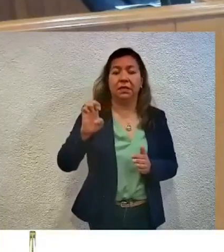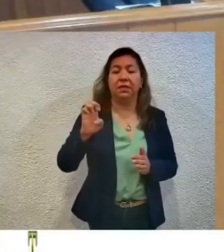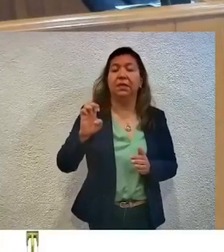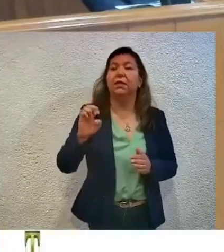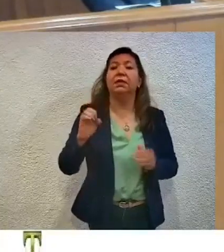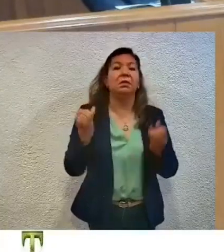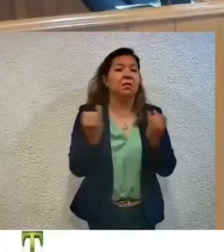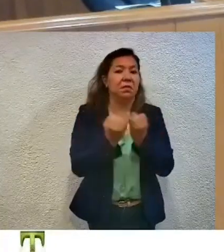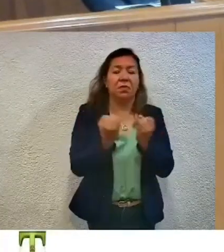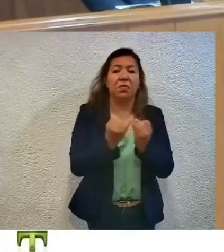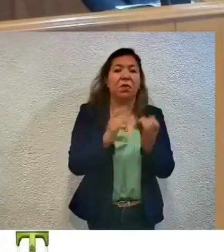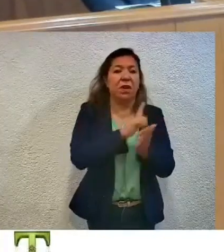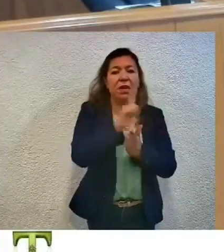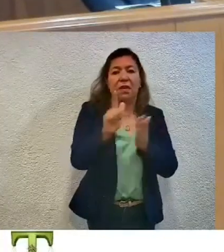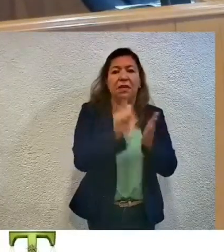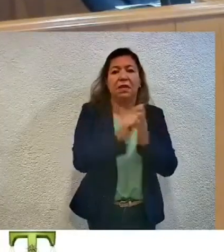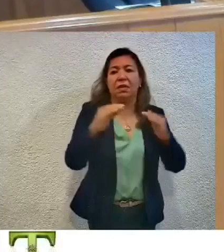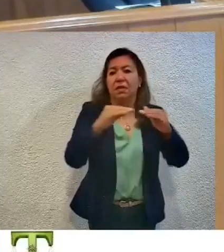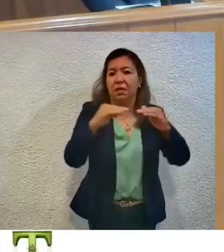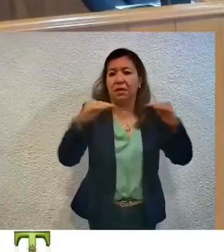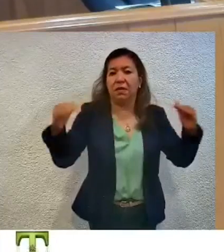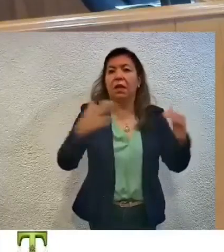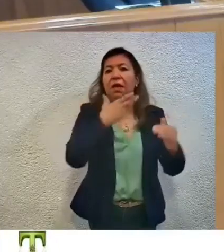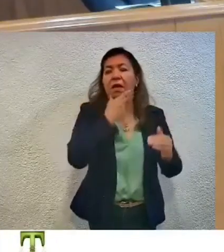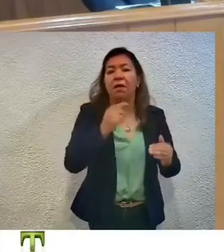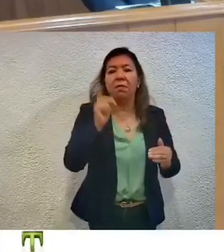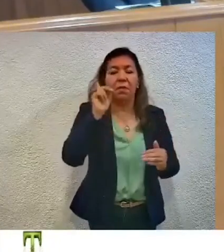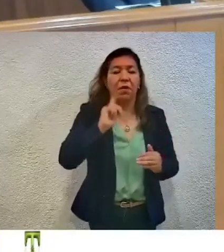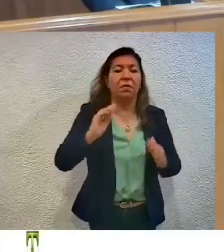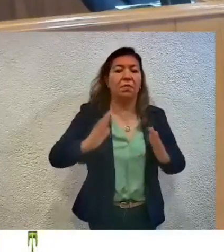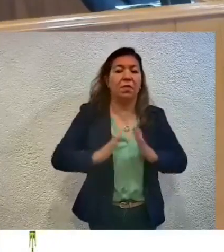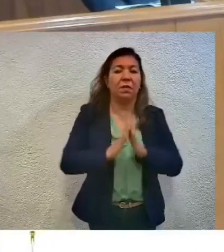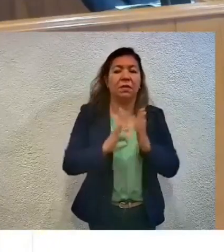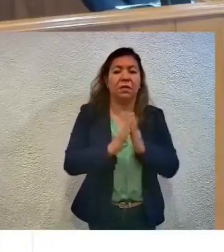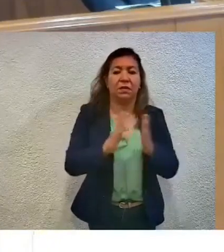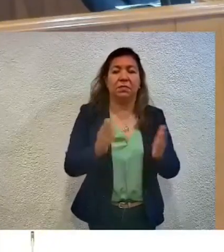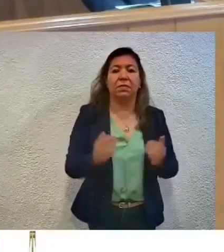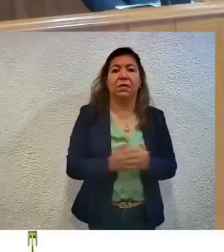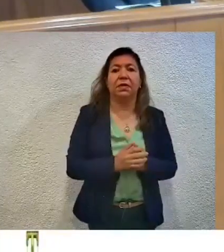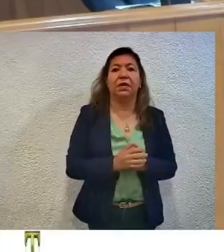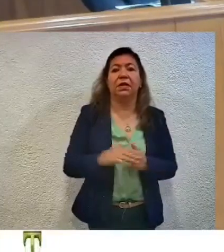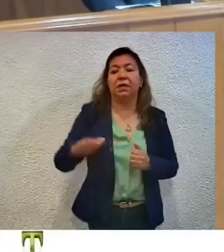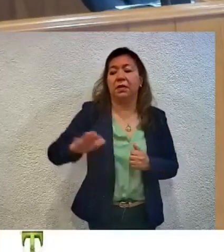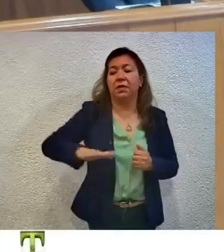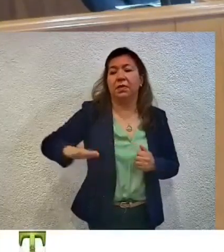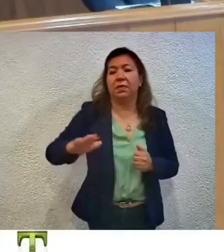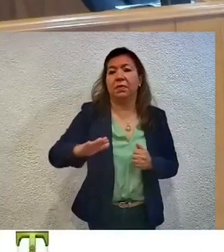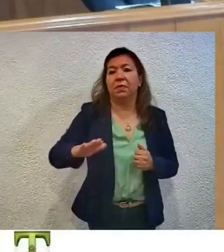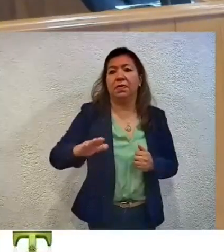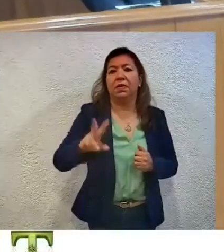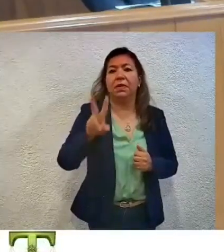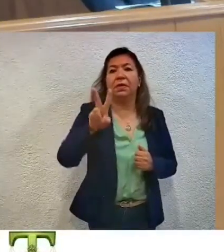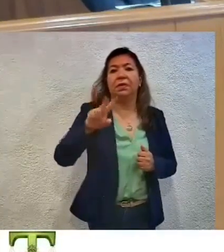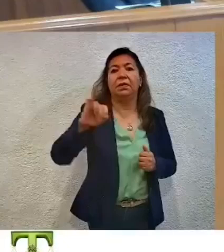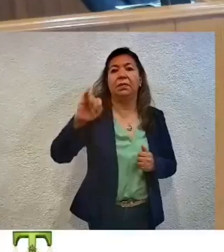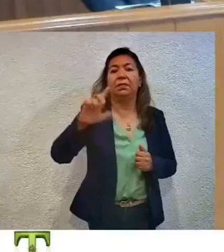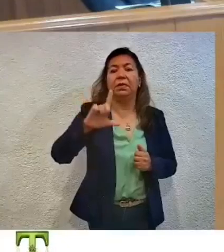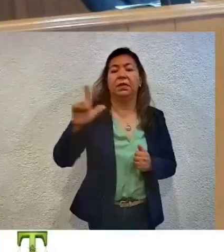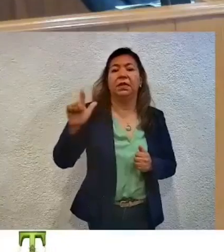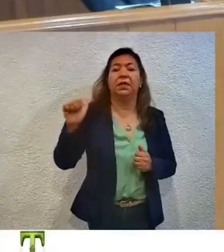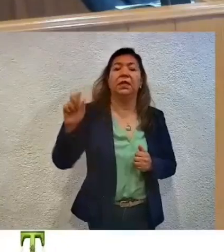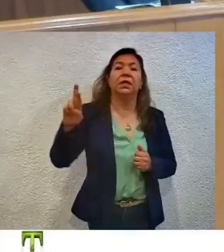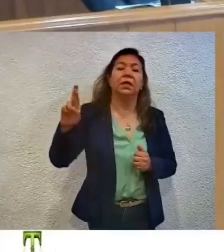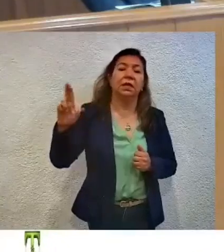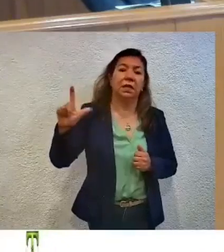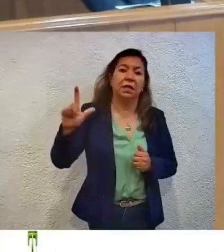paridad. Esto a partir del cómputo distrital de la elección municipal de Florencio Villarreal Guerrero. Posteriormente se desarrolló el